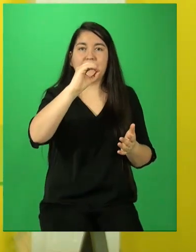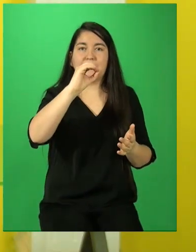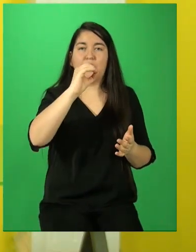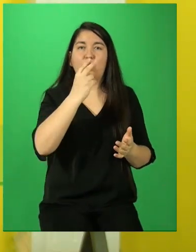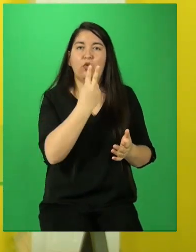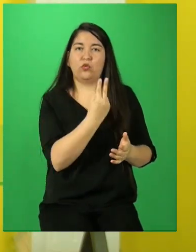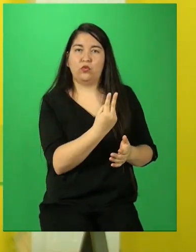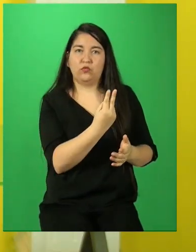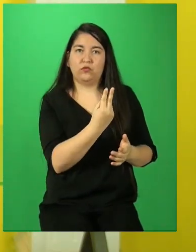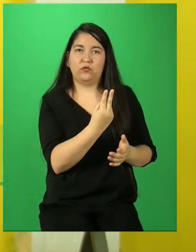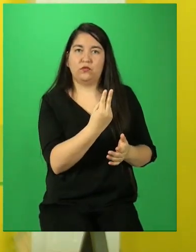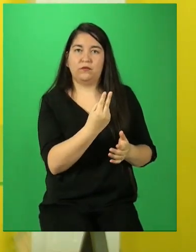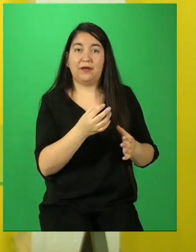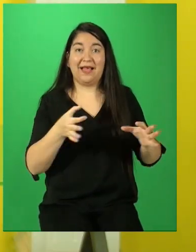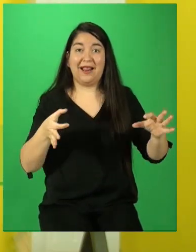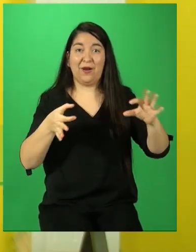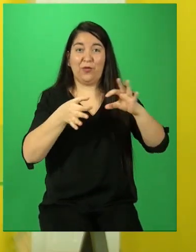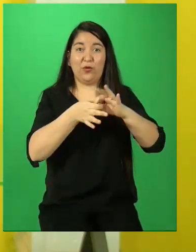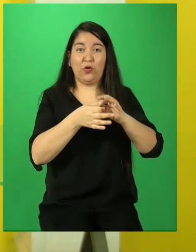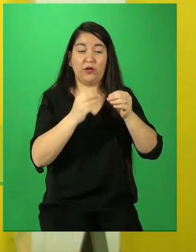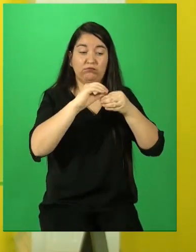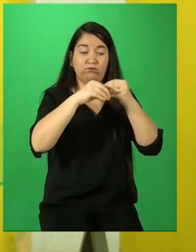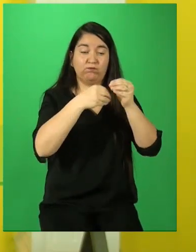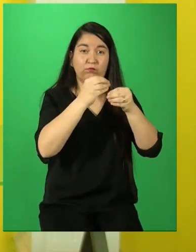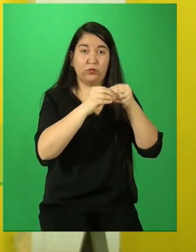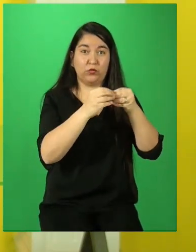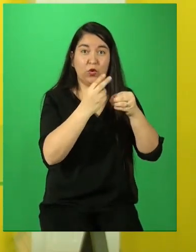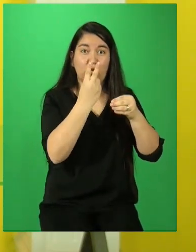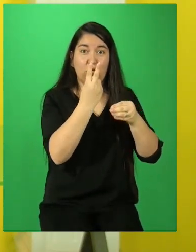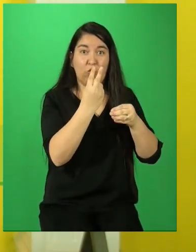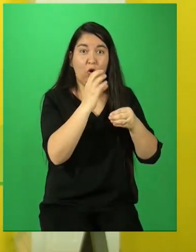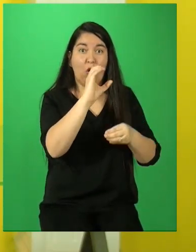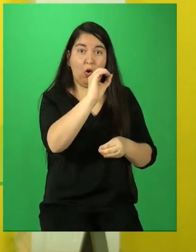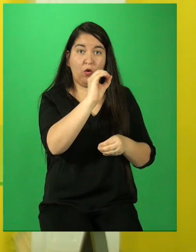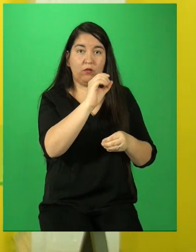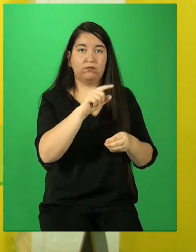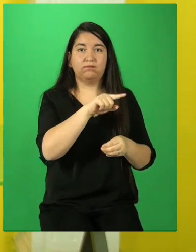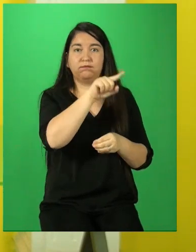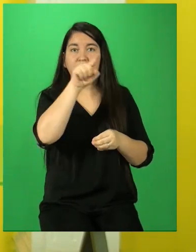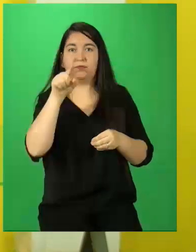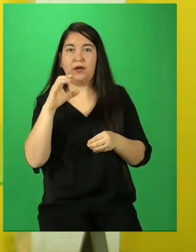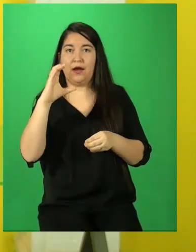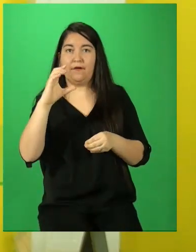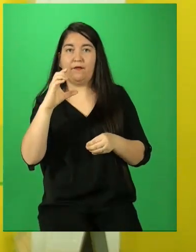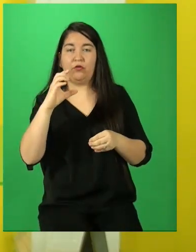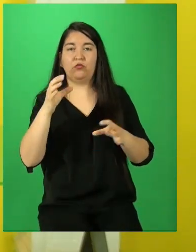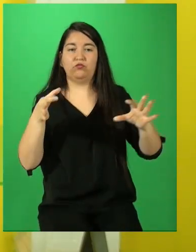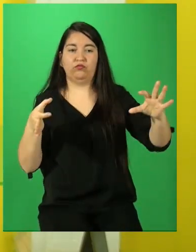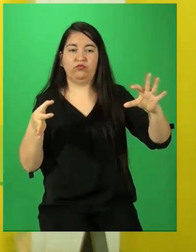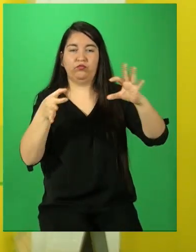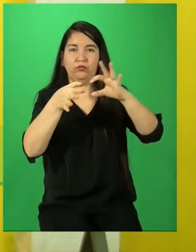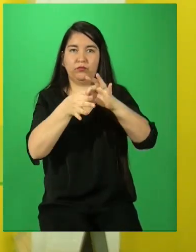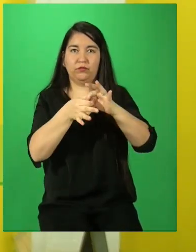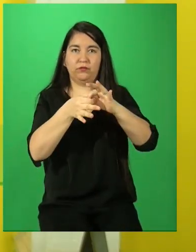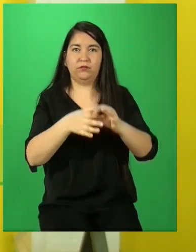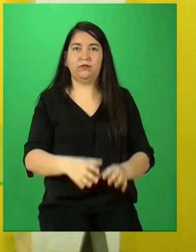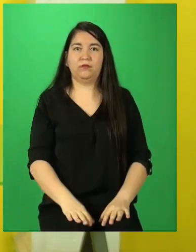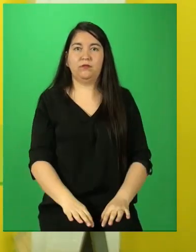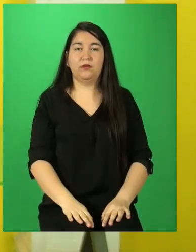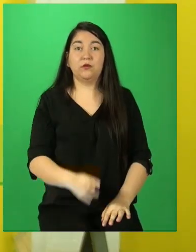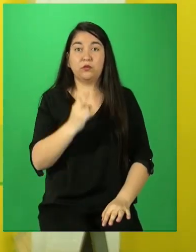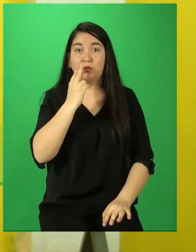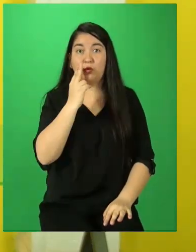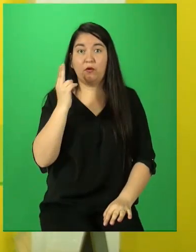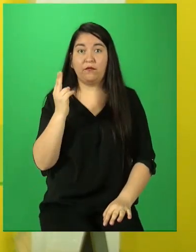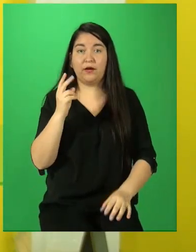carbono. Tenemos la unión de dos átomos de oxígeno unido a uno de carbono. Y si se fijan acá,